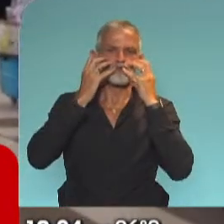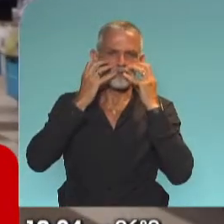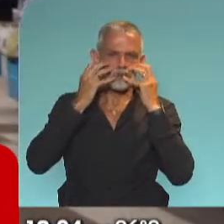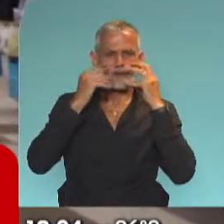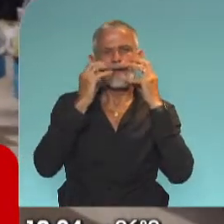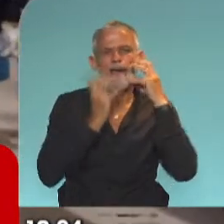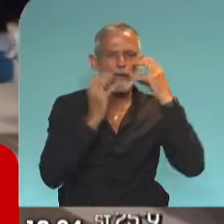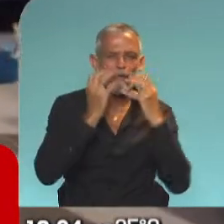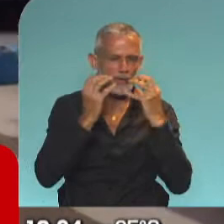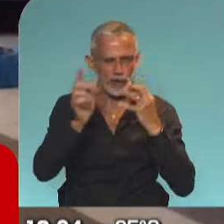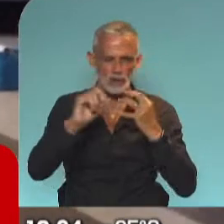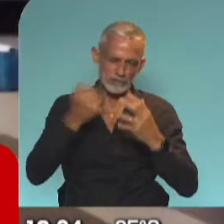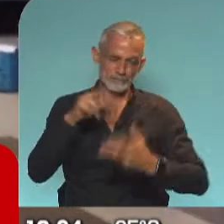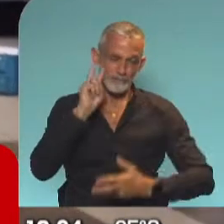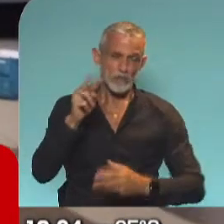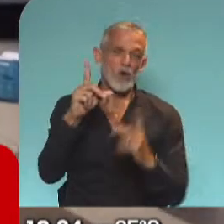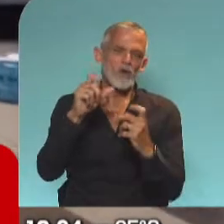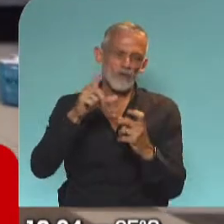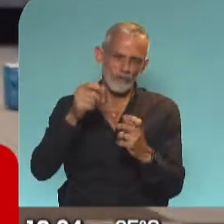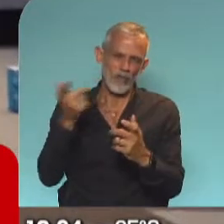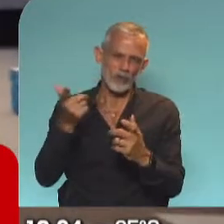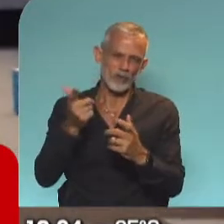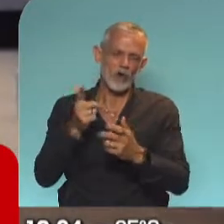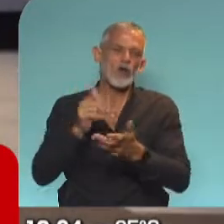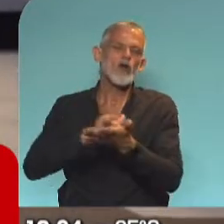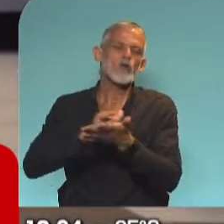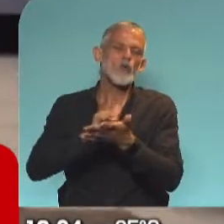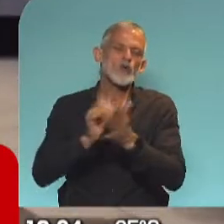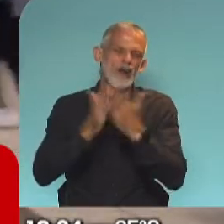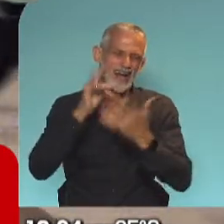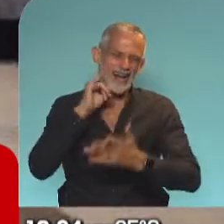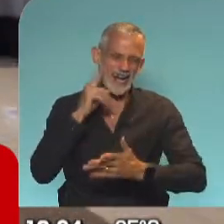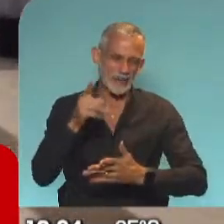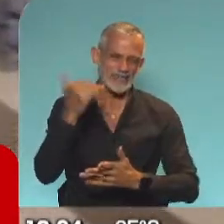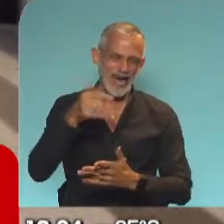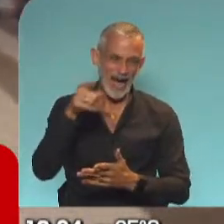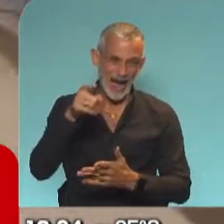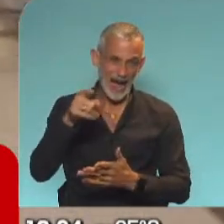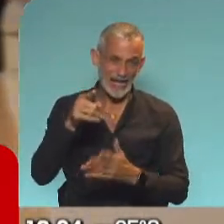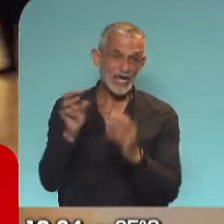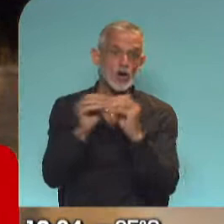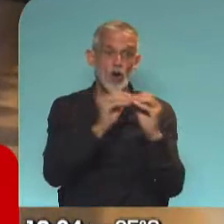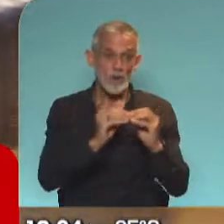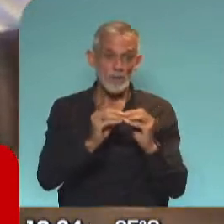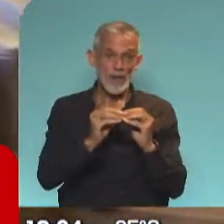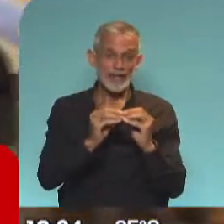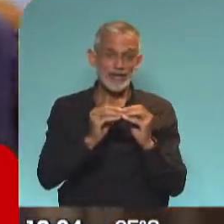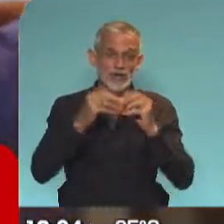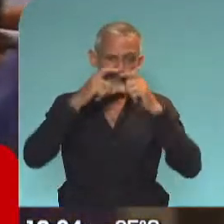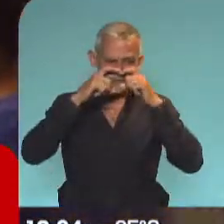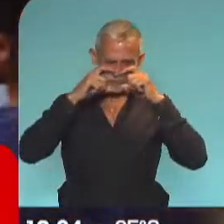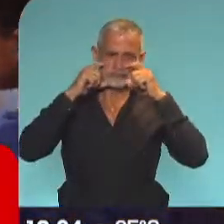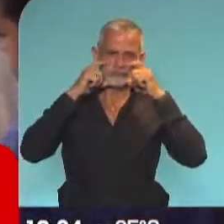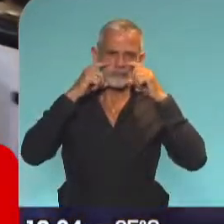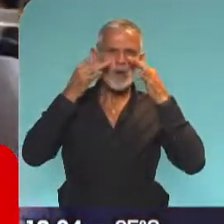posible. Usted debe haber visto la foto, salió en la tapa de New York Times, la foto con los colegas, con la marca